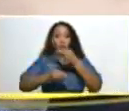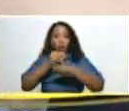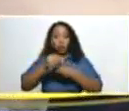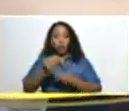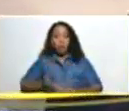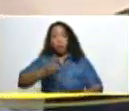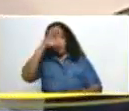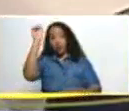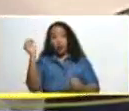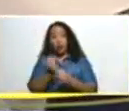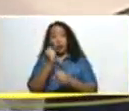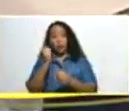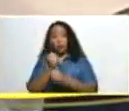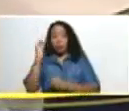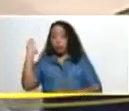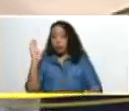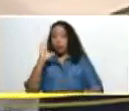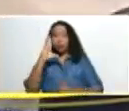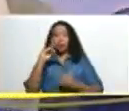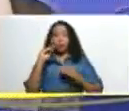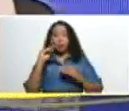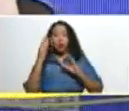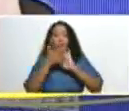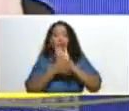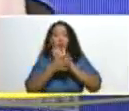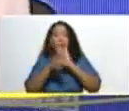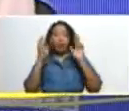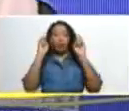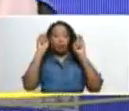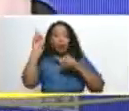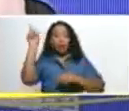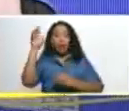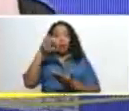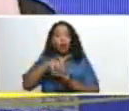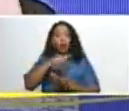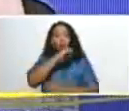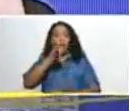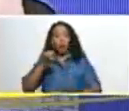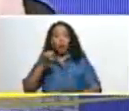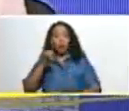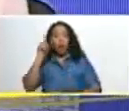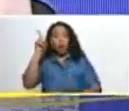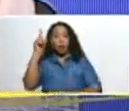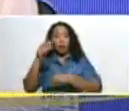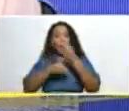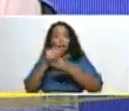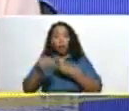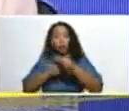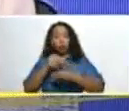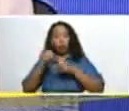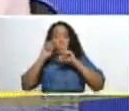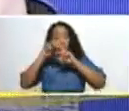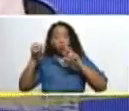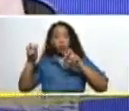trabajo, veníamos hablando lo del Zulia. El Zulia se ha hecho un trabajo de investigación, yo le decía al ministro, ya tenemos identificado